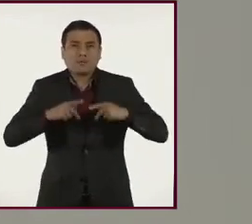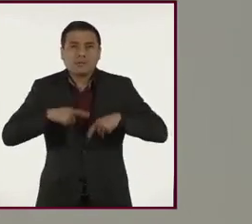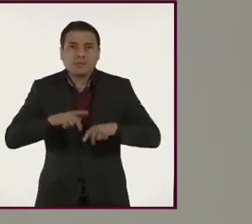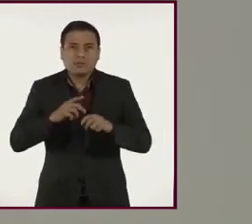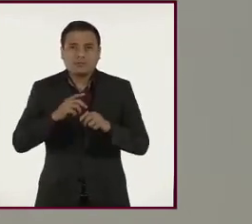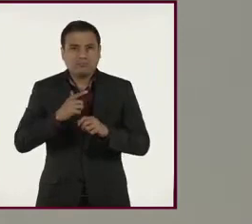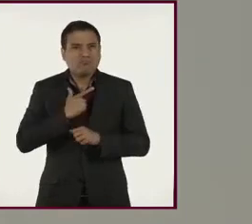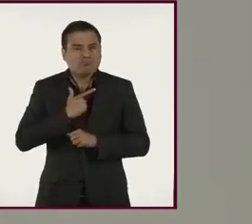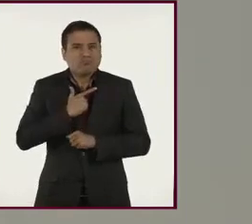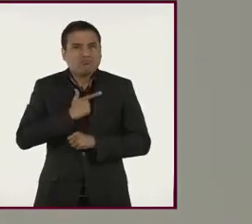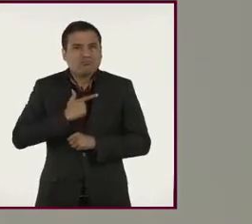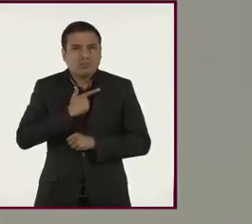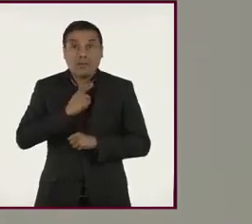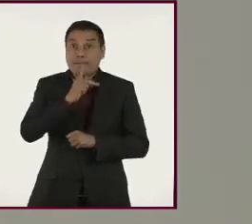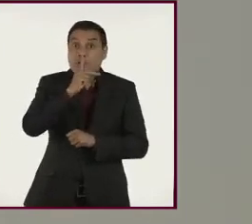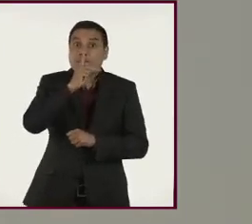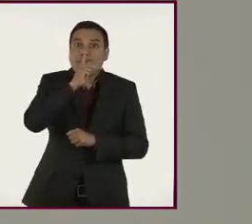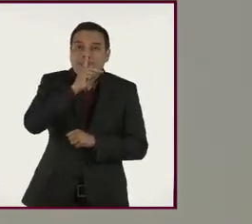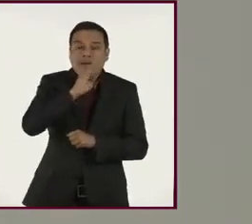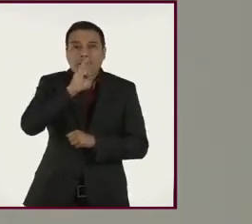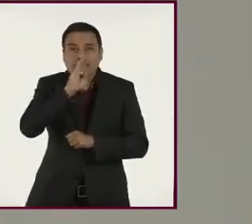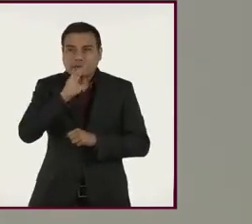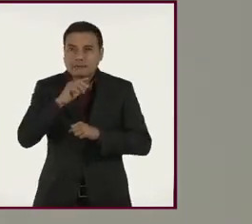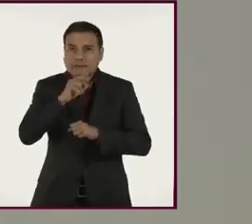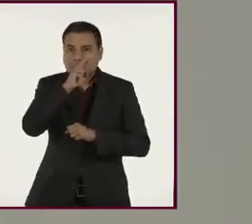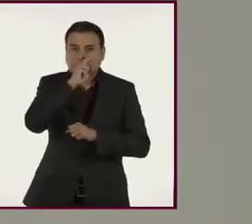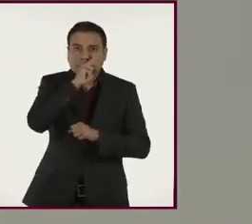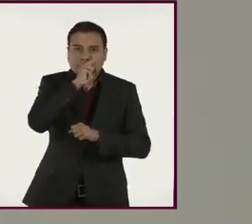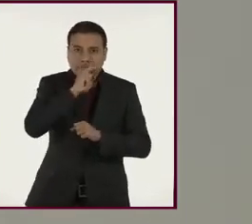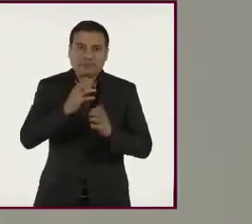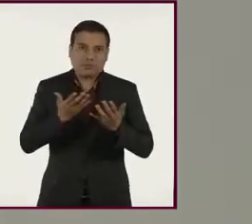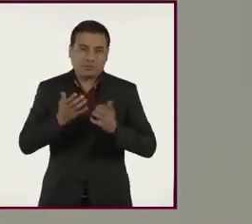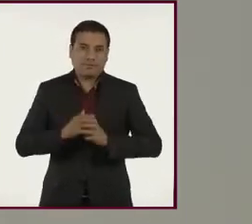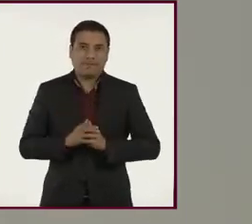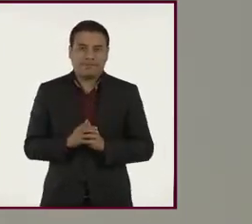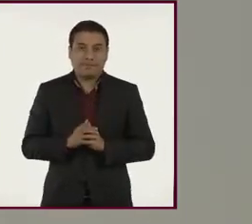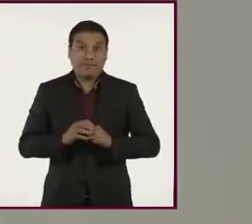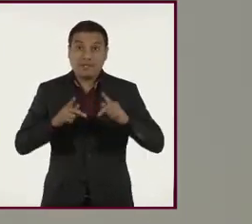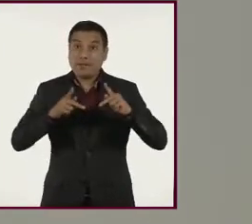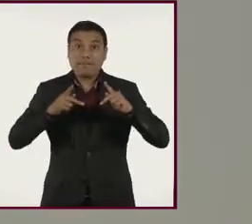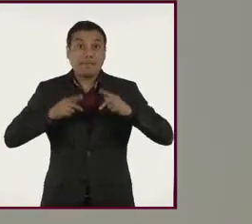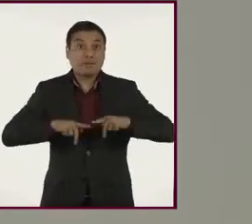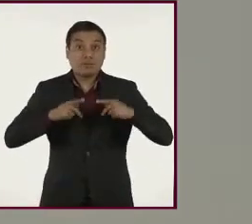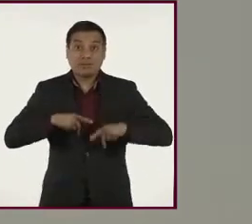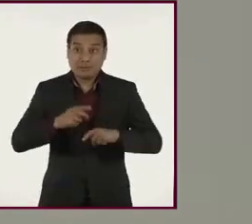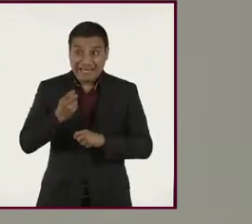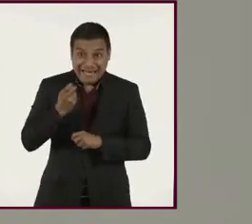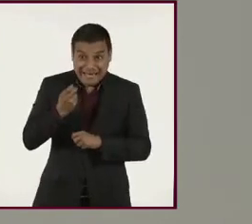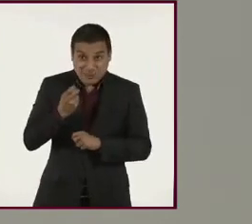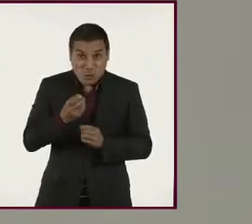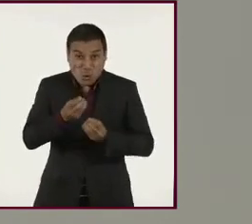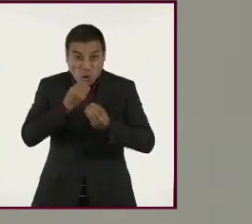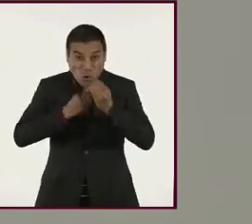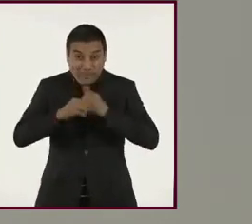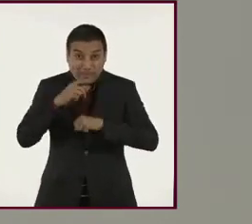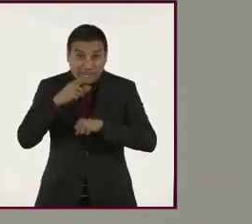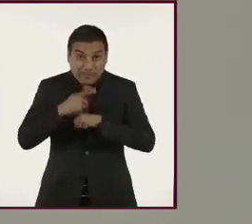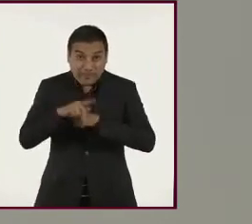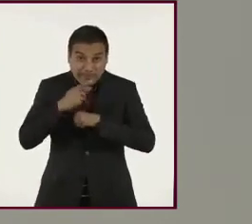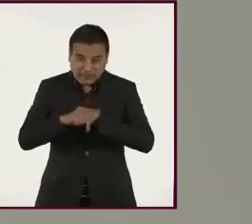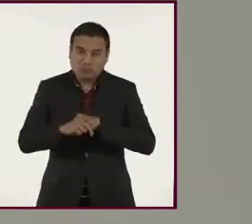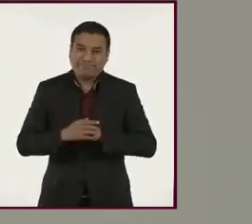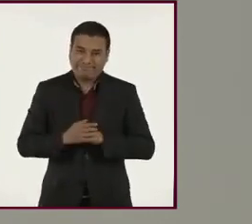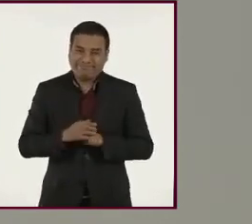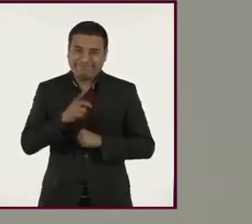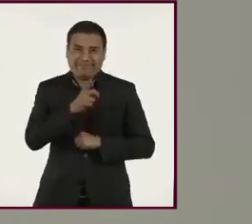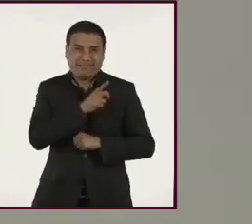a preocupar más a los papás o a las personas que lo observan, pero que todas ellas implican que estamos ante una situación de riesgo.